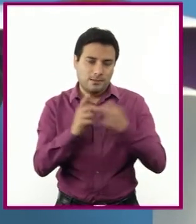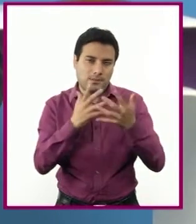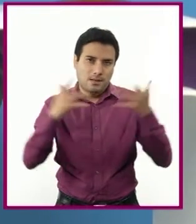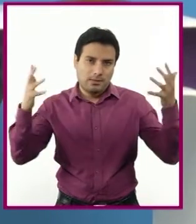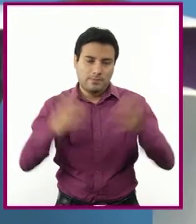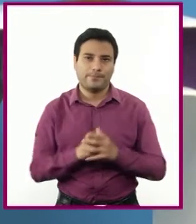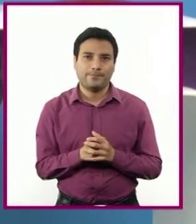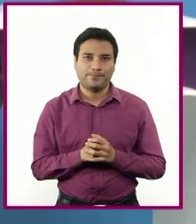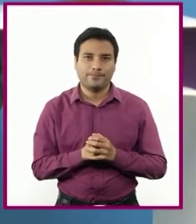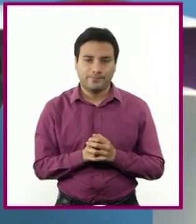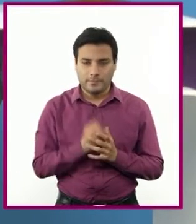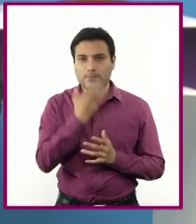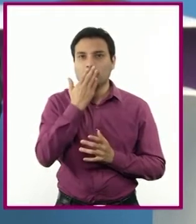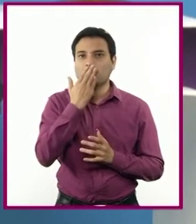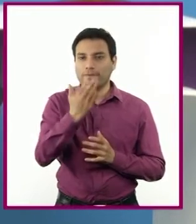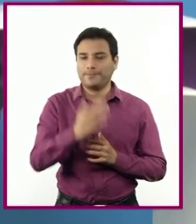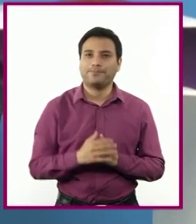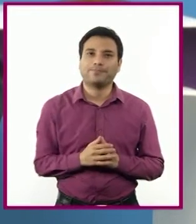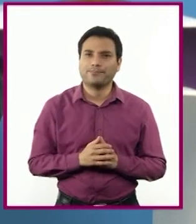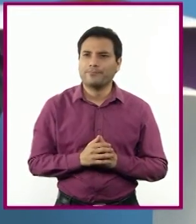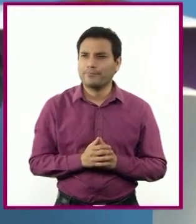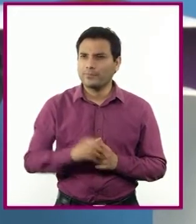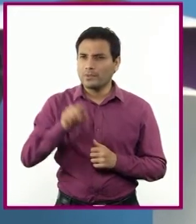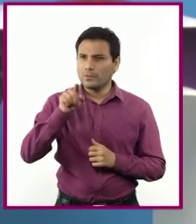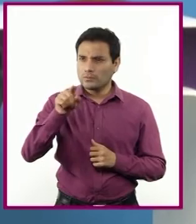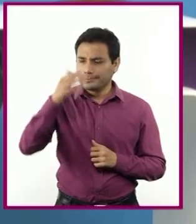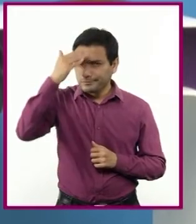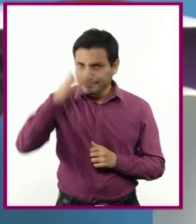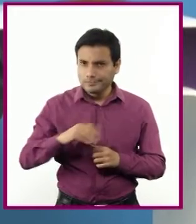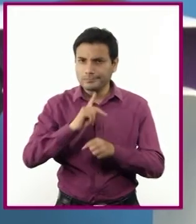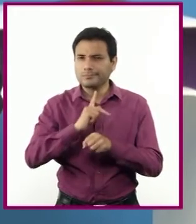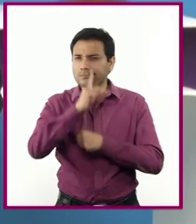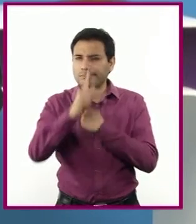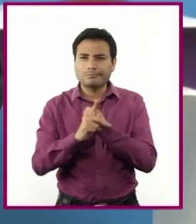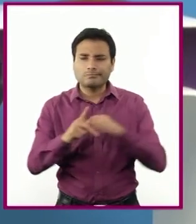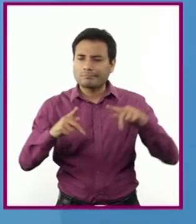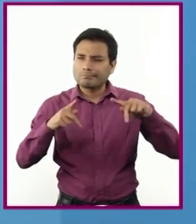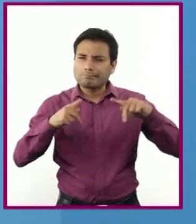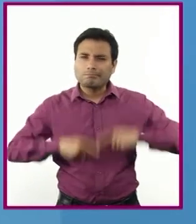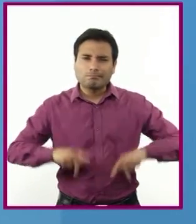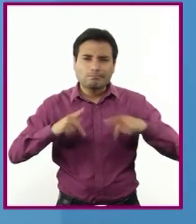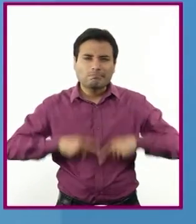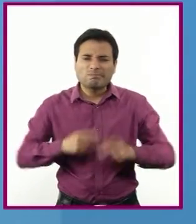Bien, Nadia, ahora, ¿tú sabes cuáles son los países más poblados del mundo?